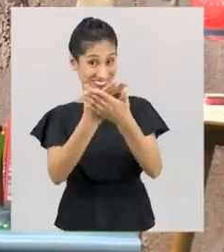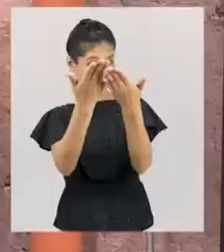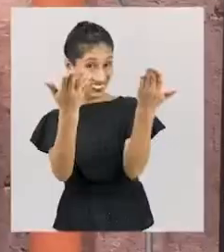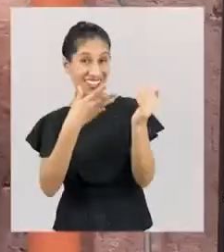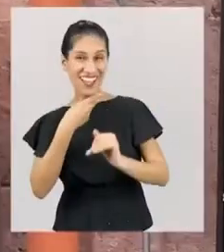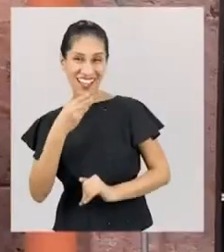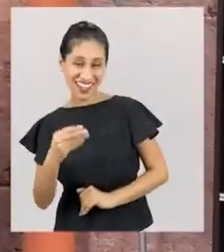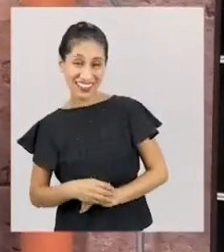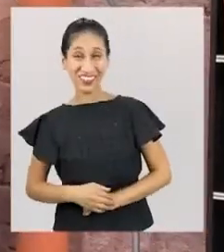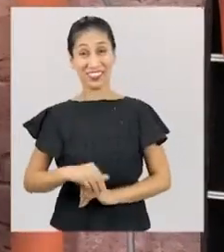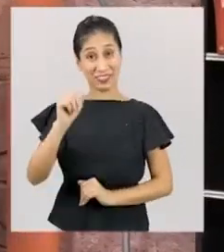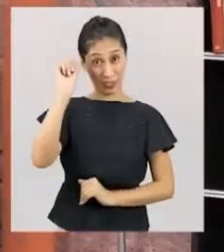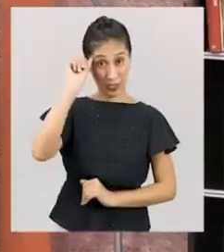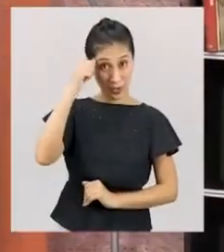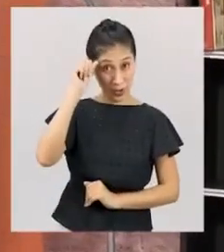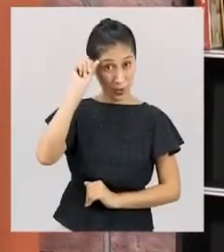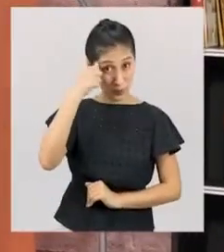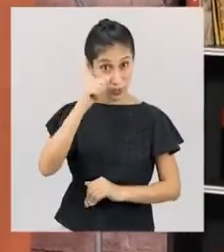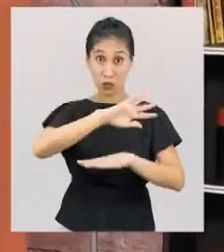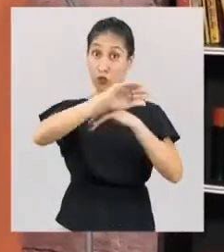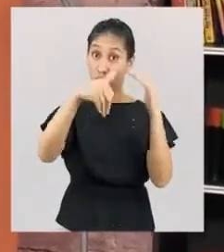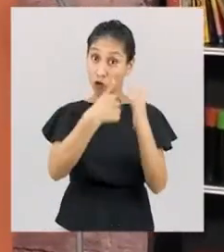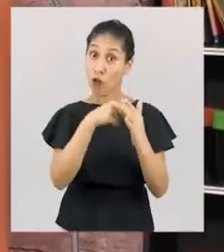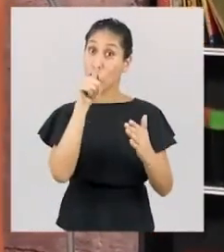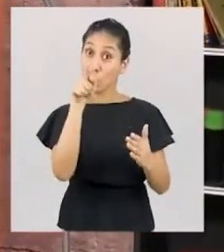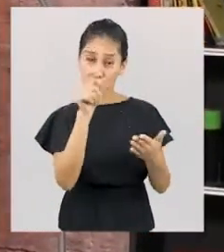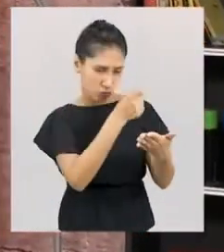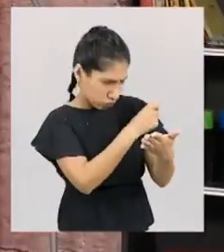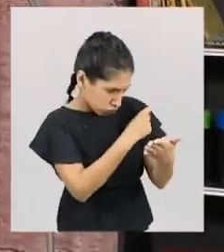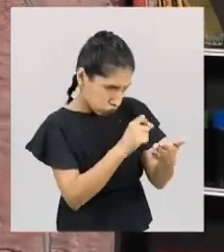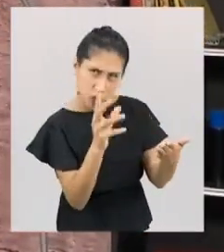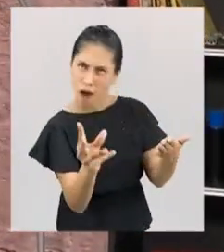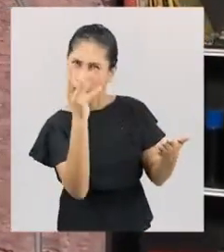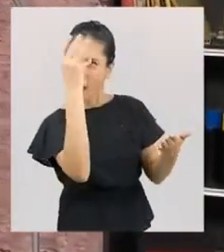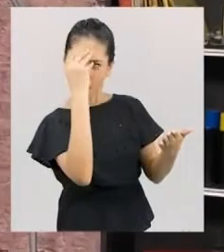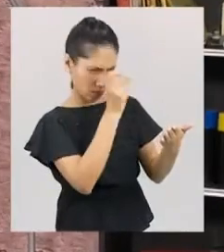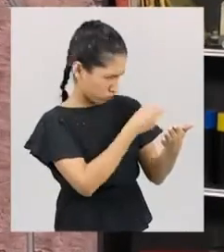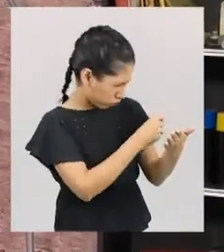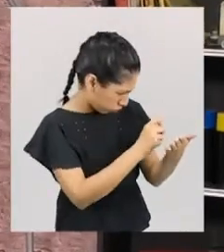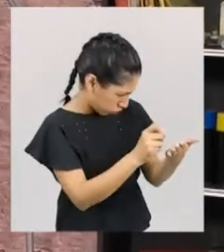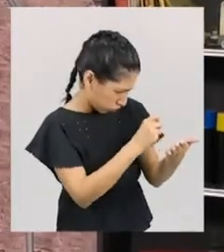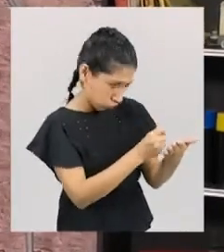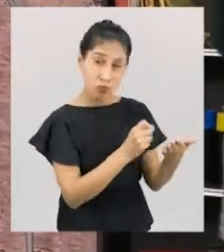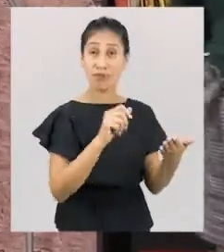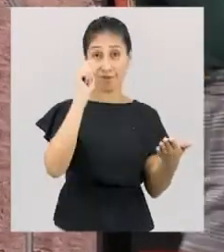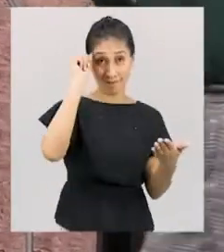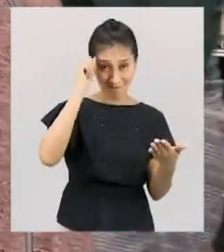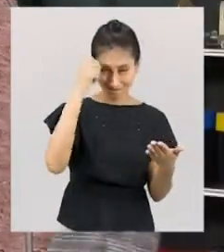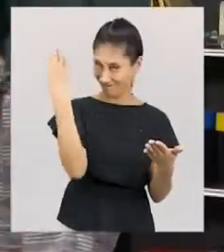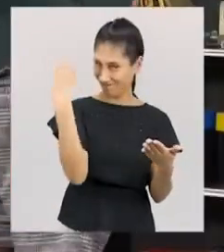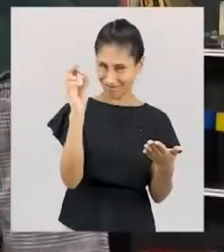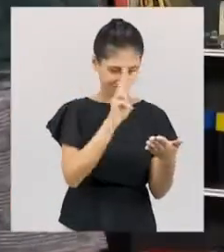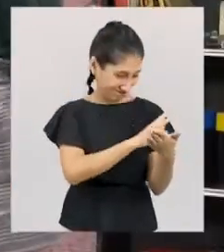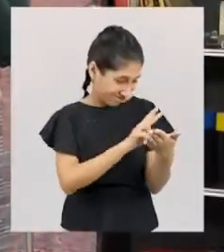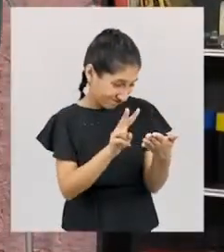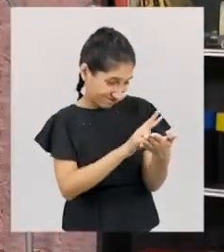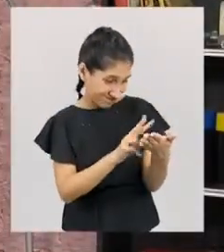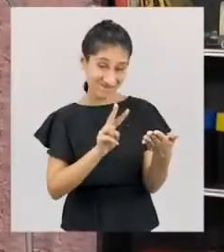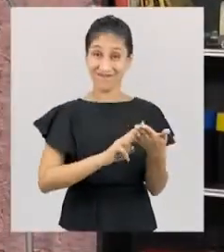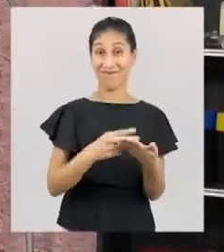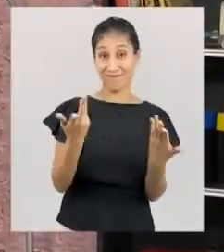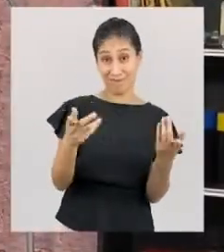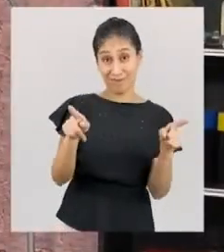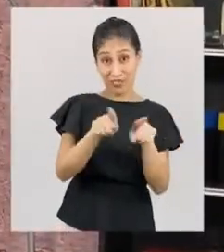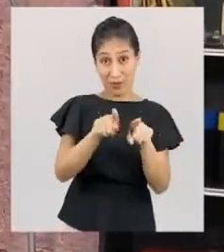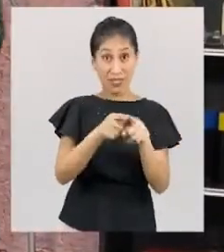Chicas y chicos de la Pre, no olviden repasar todas sus notas sobre la experiencia de hoy, a fin de que puedan revisarlas fácilmente cada vez que